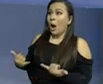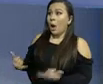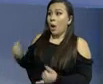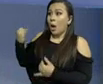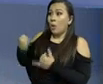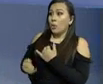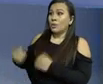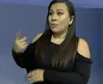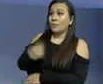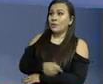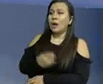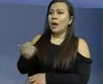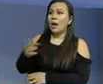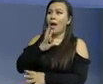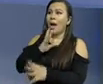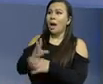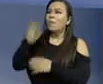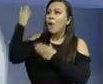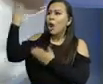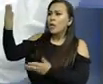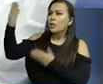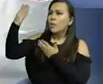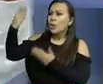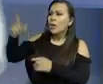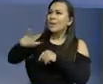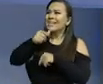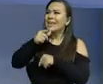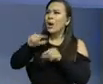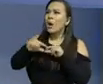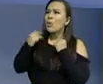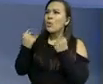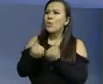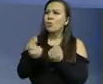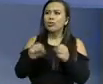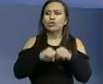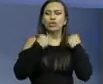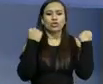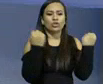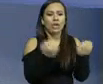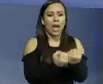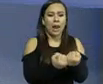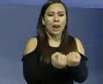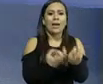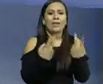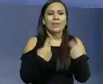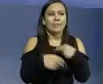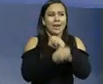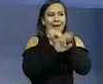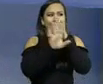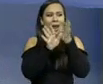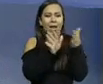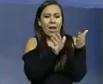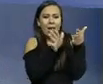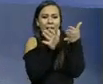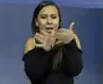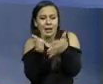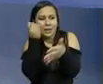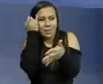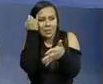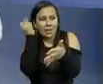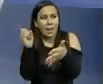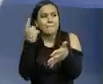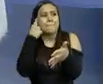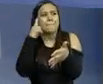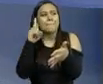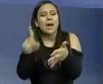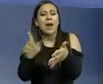hecho proselitismo político con grupos sociales y con una clara tendencia ideológica para